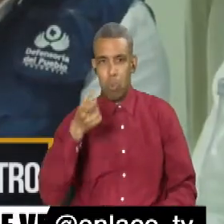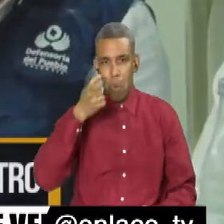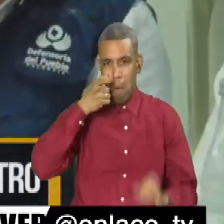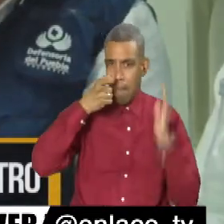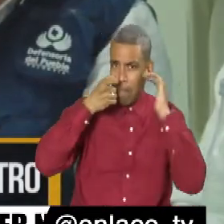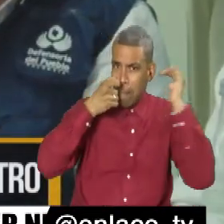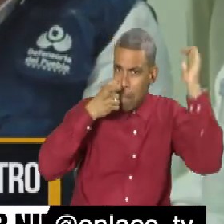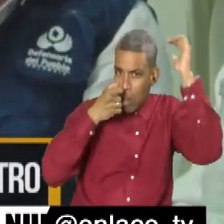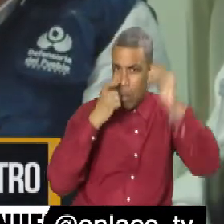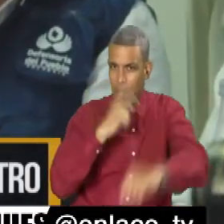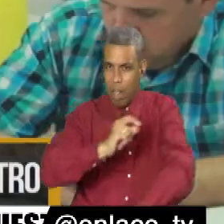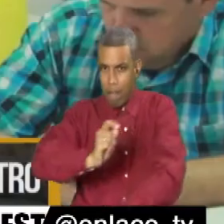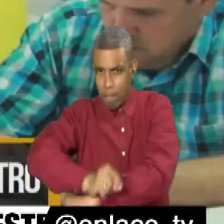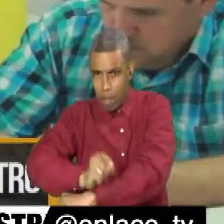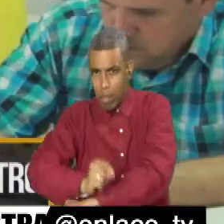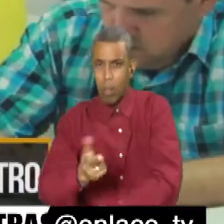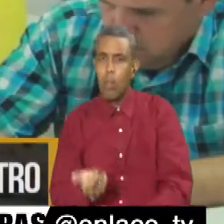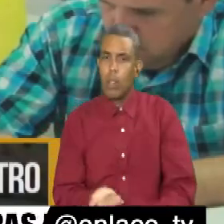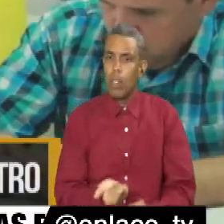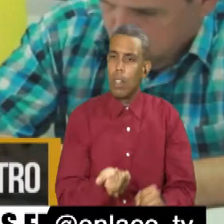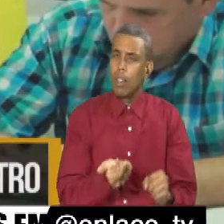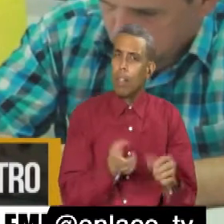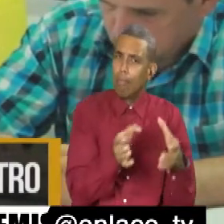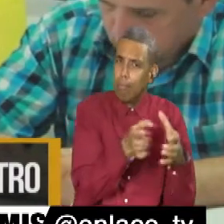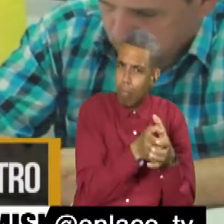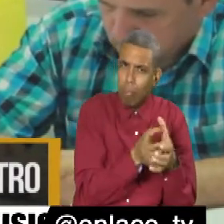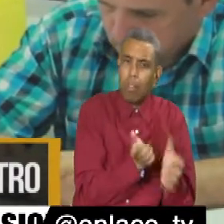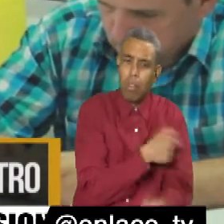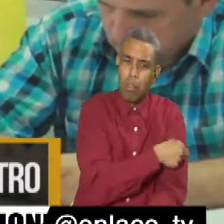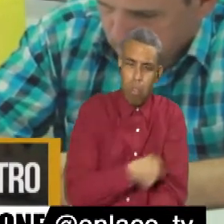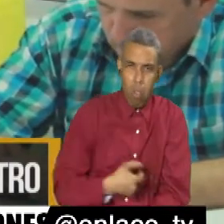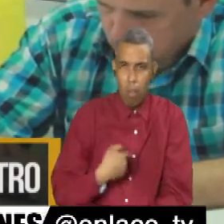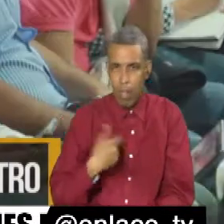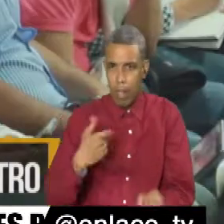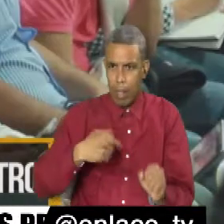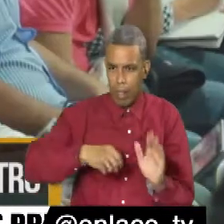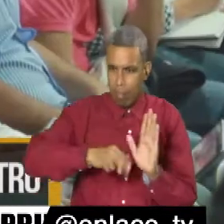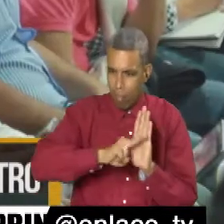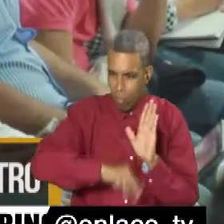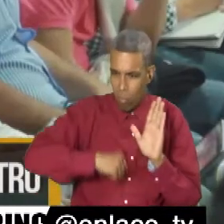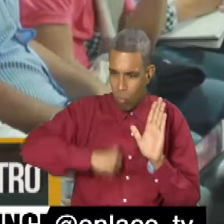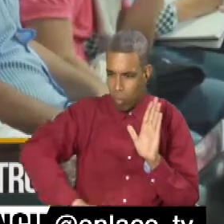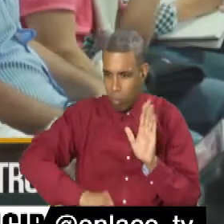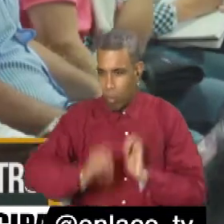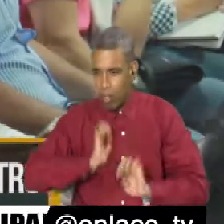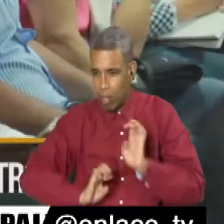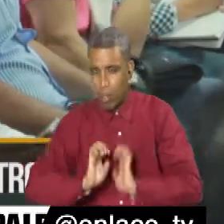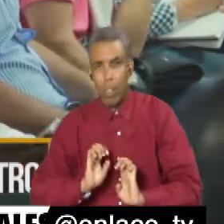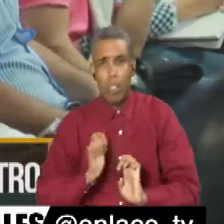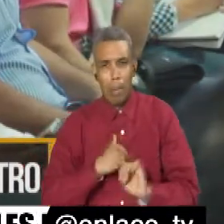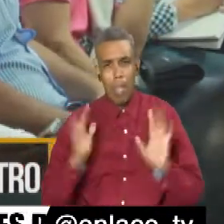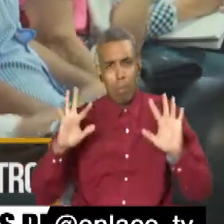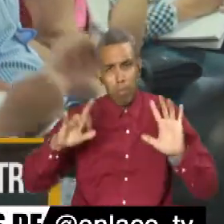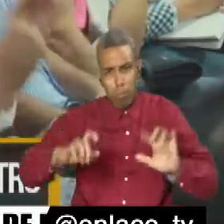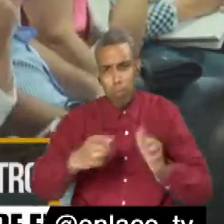de la Nación y Defensoría del Pueblo participaron del encuentro que conoció problemáticas sociales que afronta esta jurisdicción a cumplirse un siglo